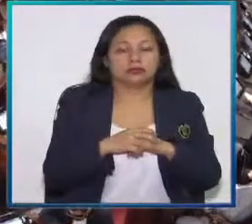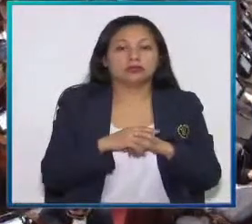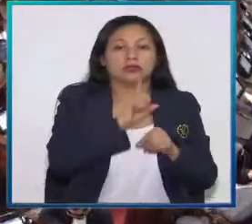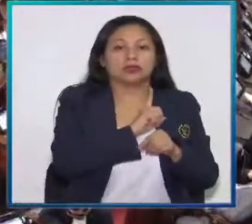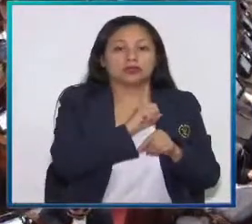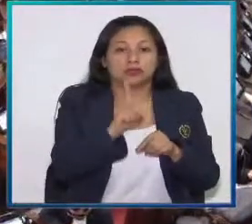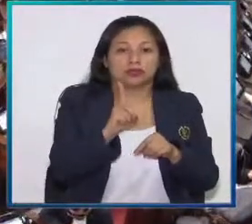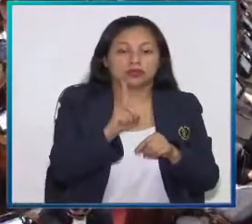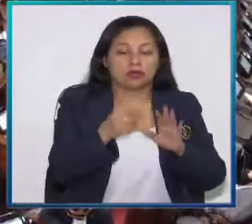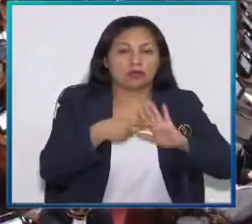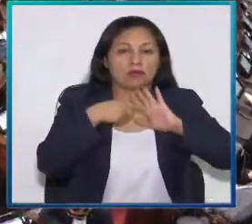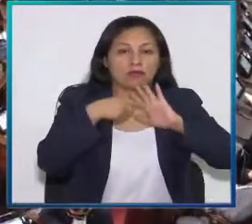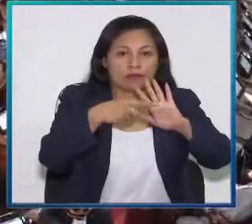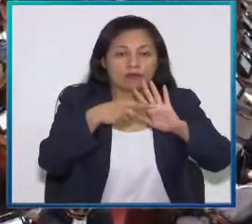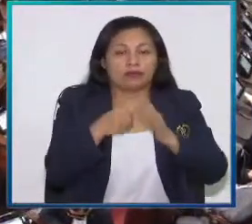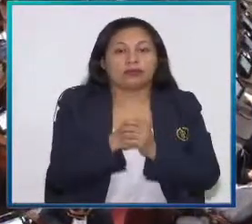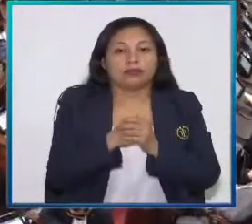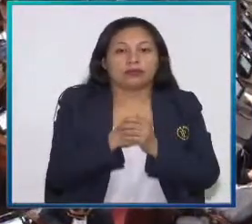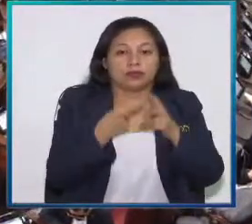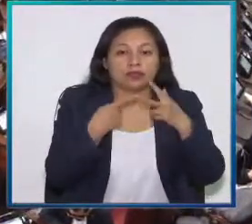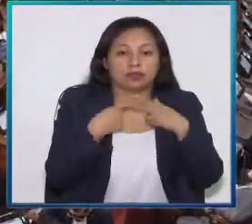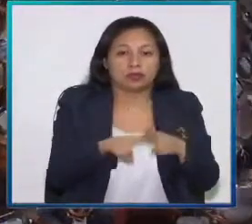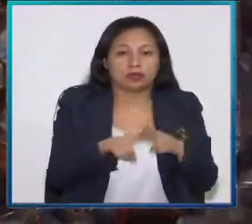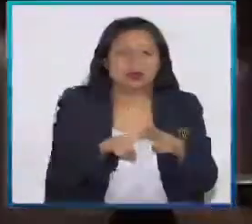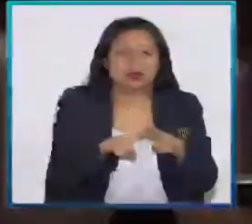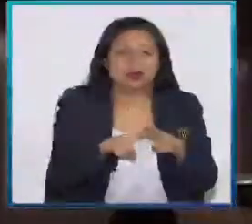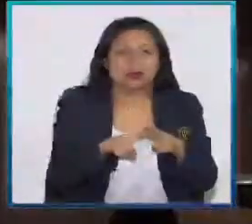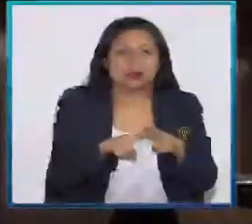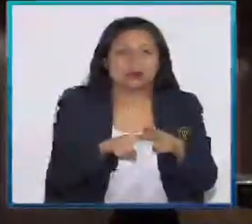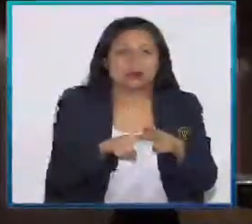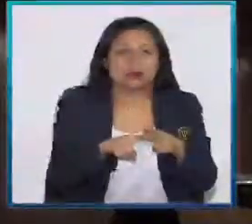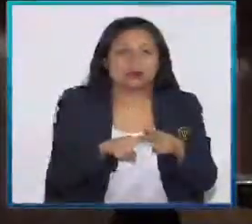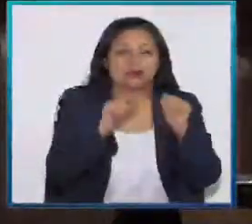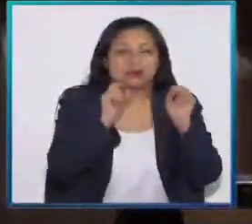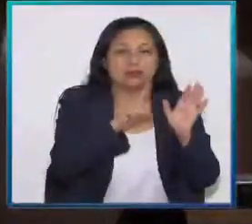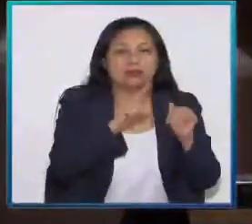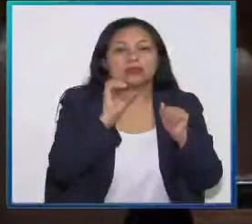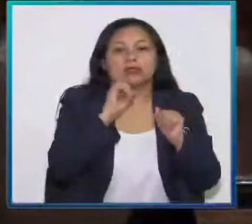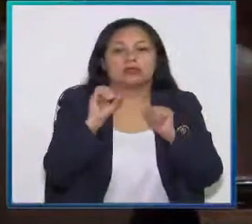fue presentada la iniciativa